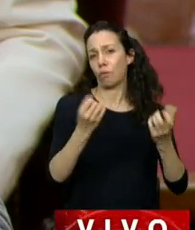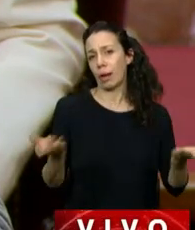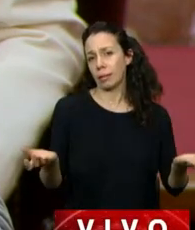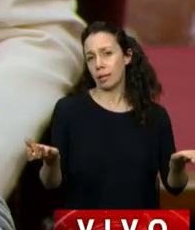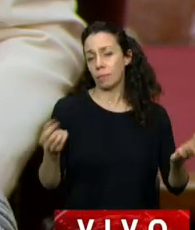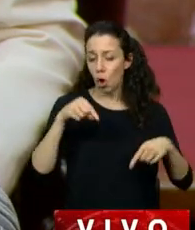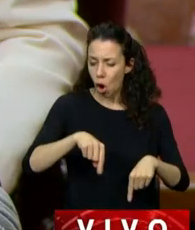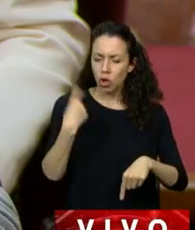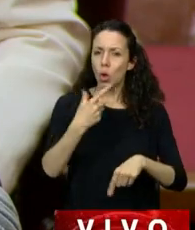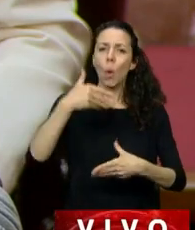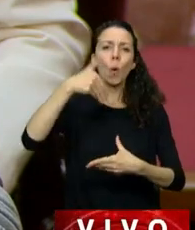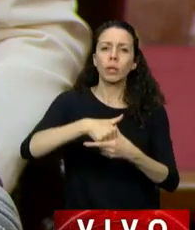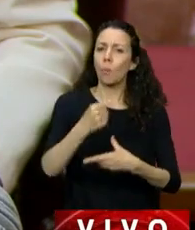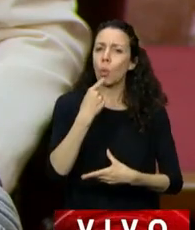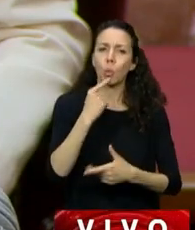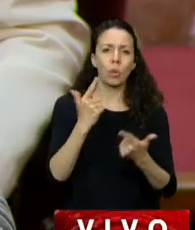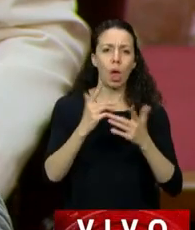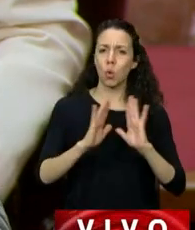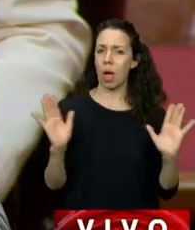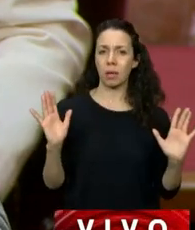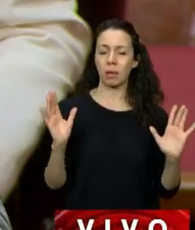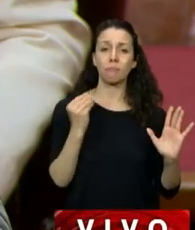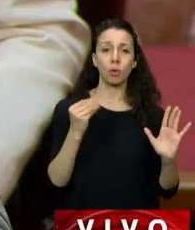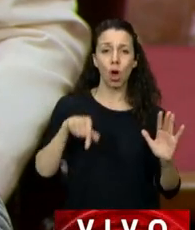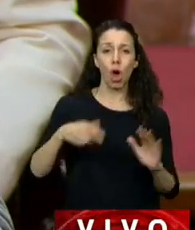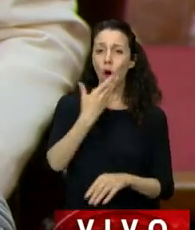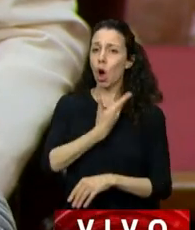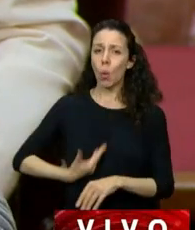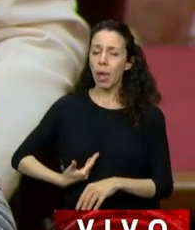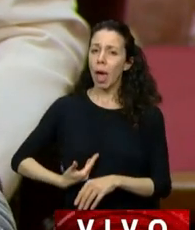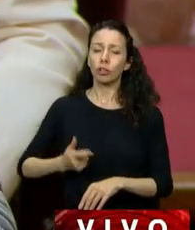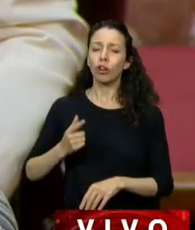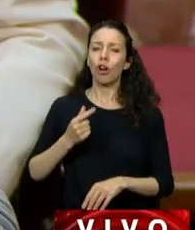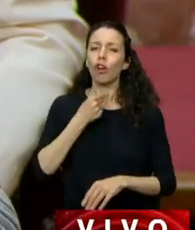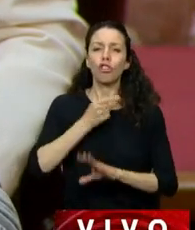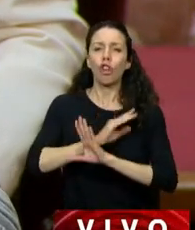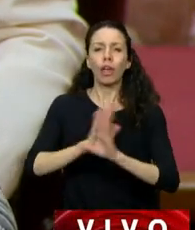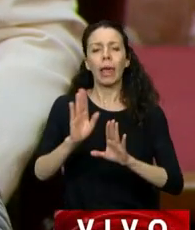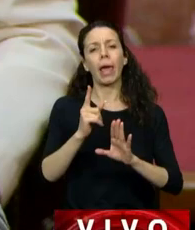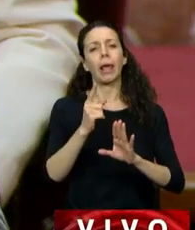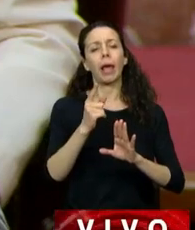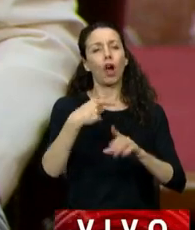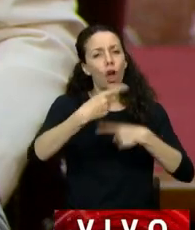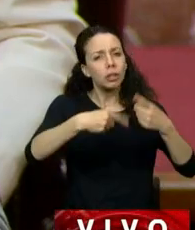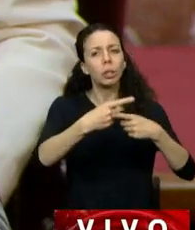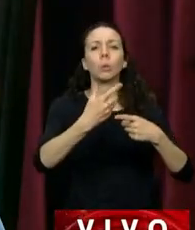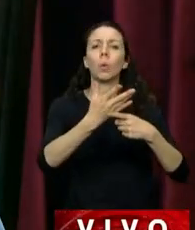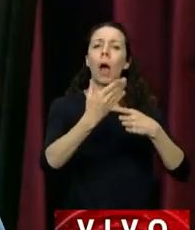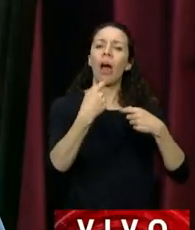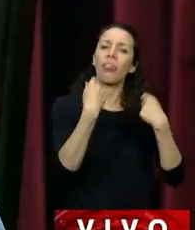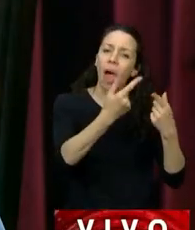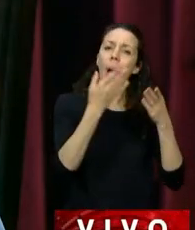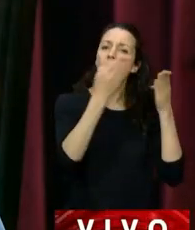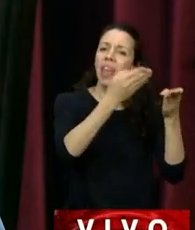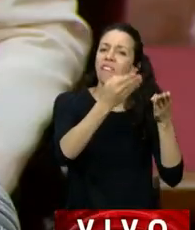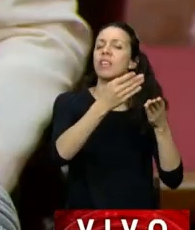vacilación, porque hoy el gobierno está yendo en contra de los privilegios del Poder Judicial. Eso está bien. Diputada Berman, por favor.